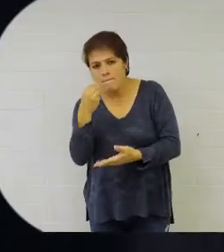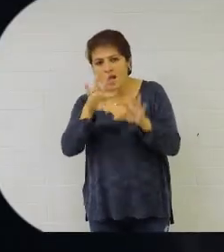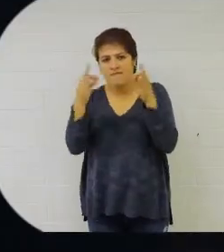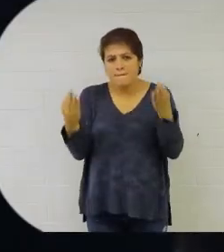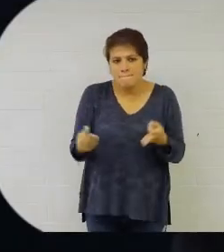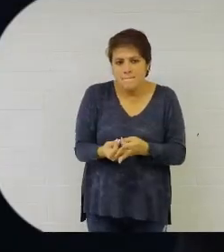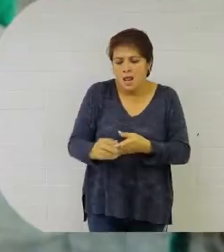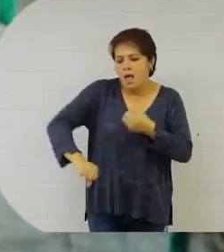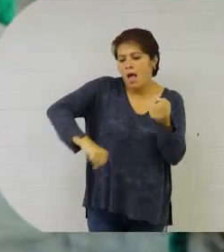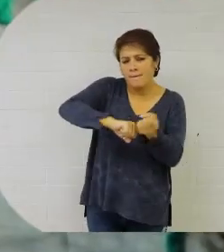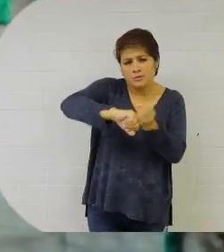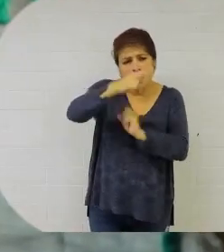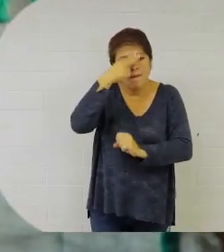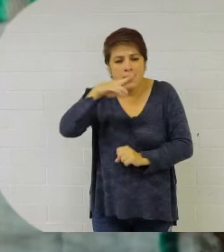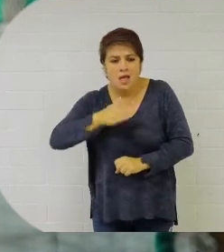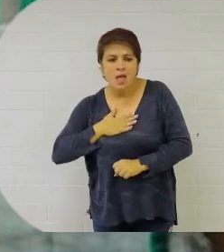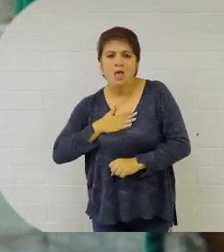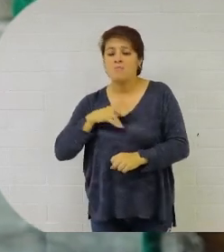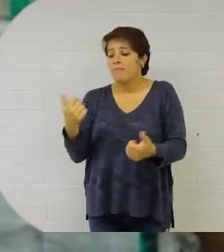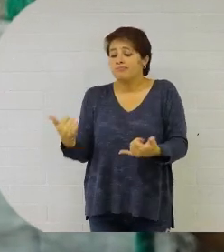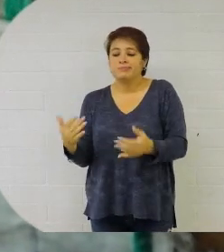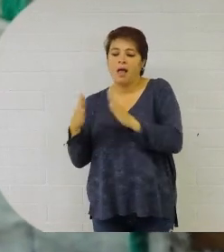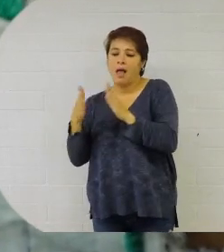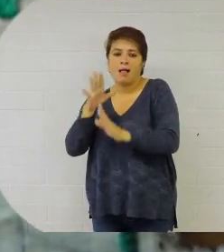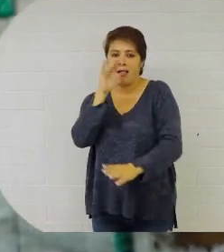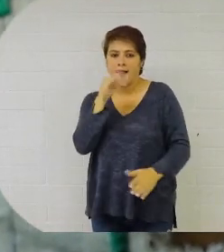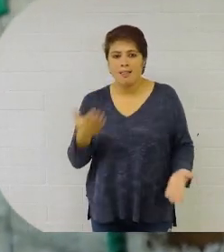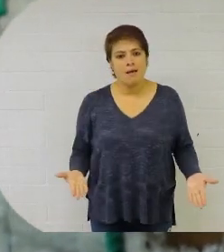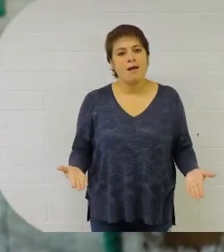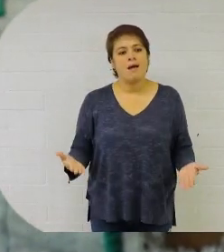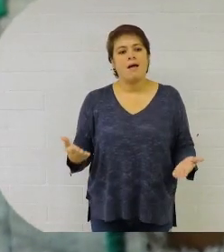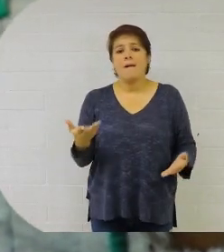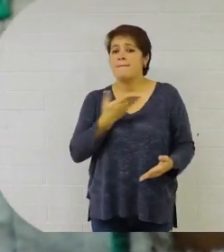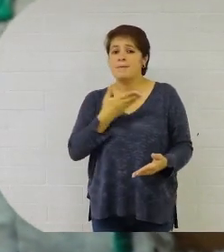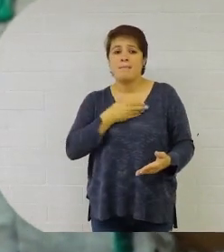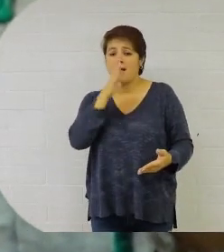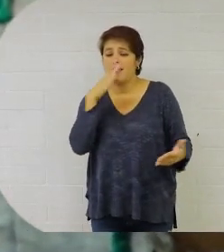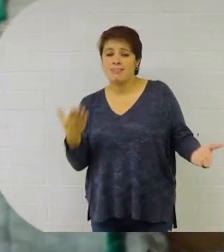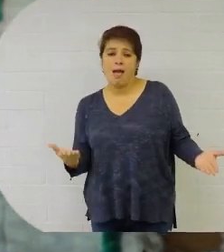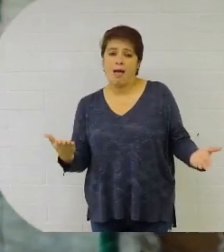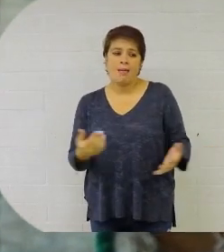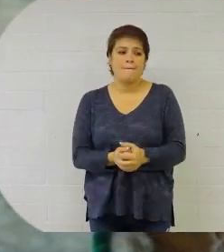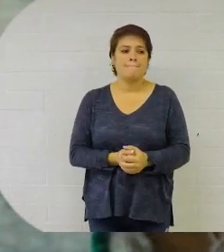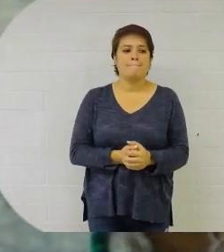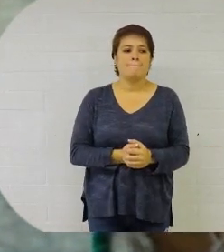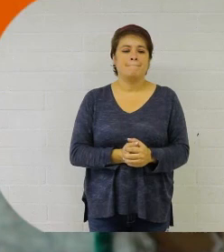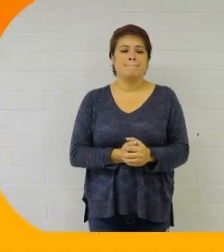comer, tengo con qué colaborarle a un hijo que no está conmigo y ya mi mamá no está